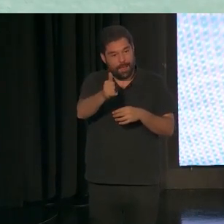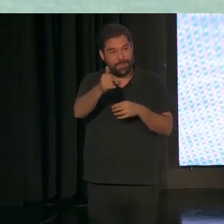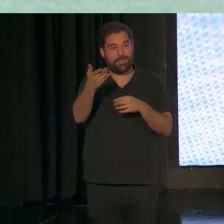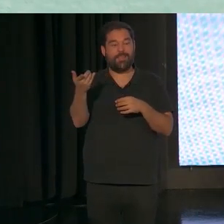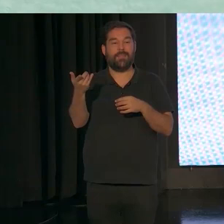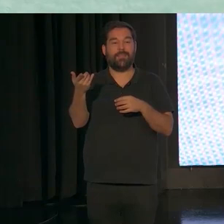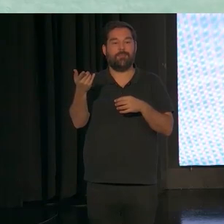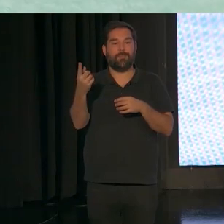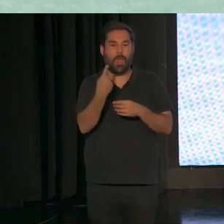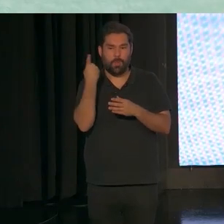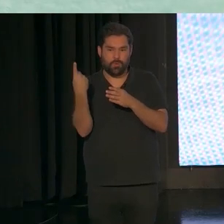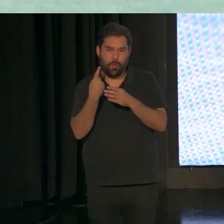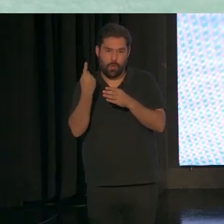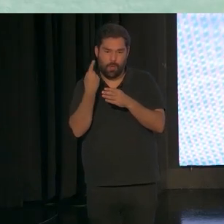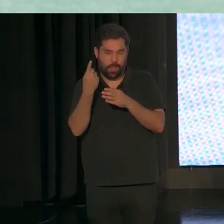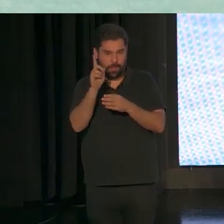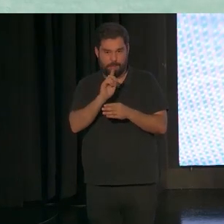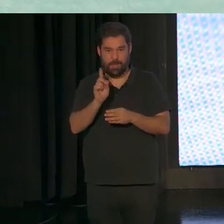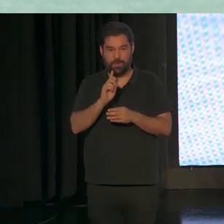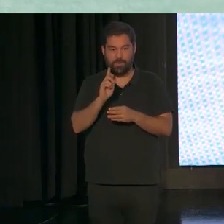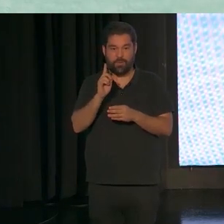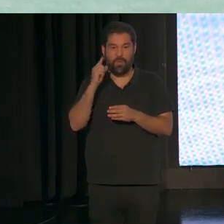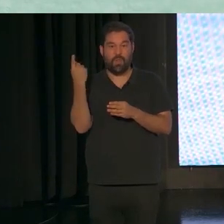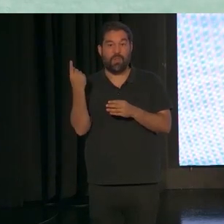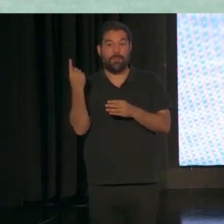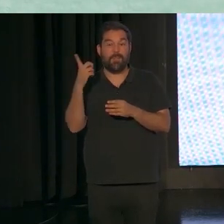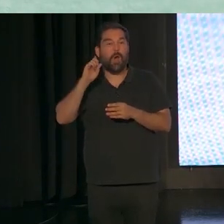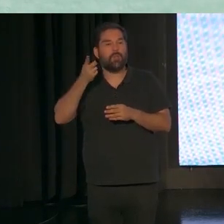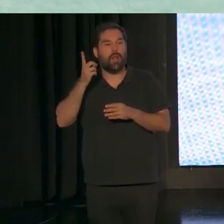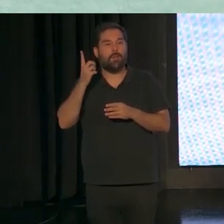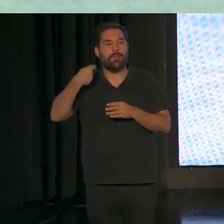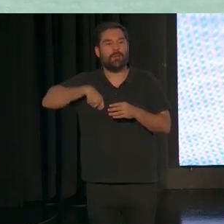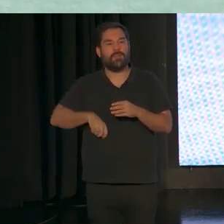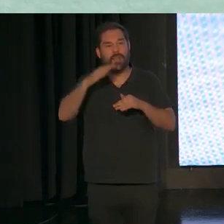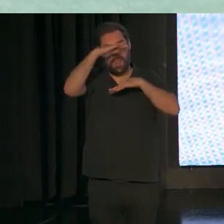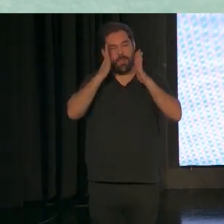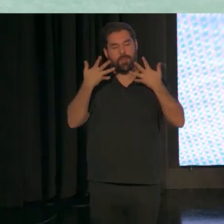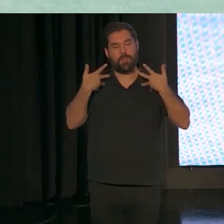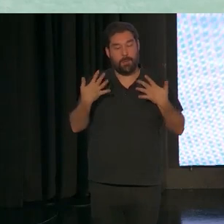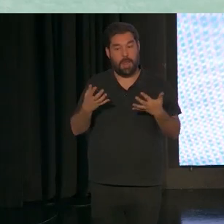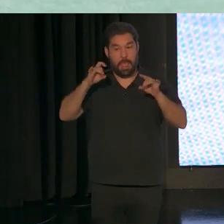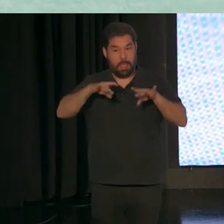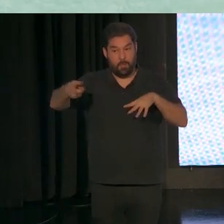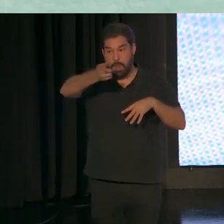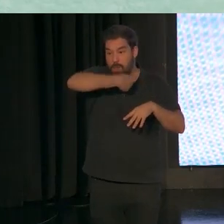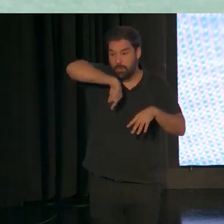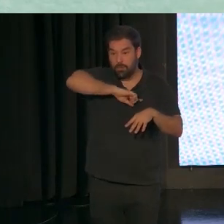de que no está sola de que no solamente hay unos profesionales de atención temprana como nosotros